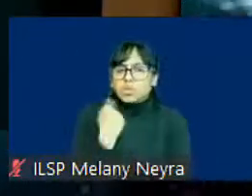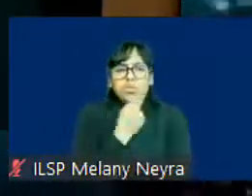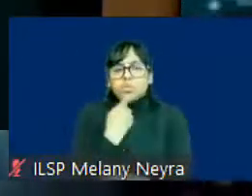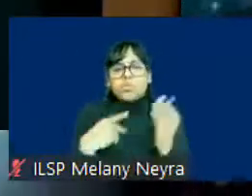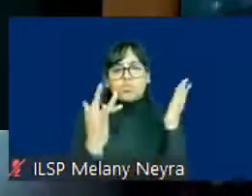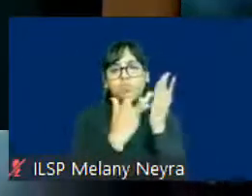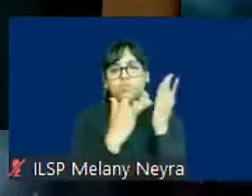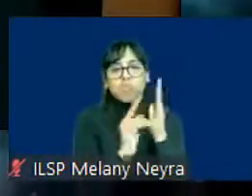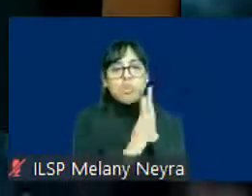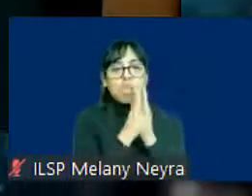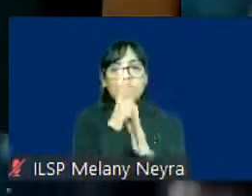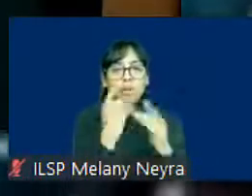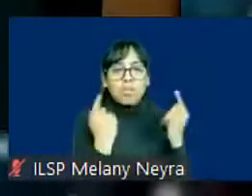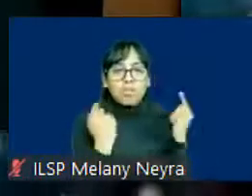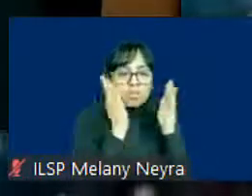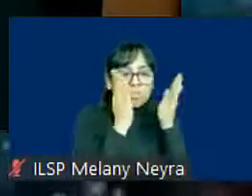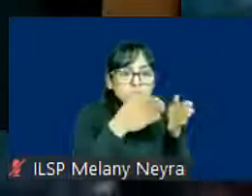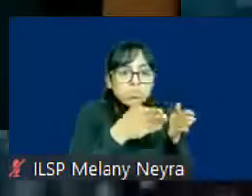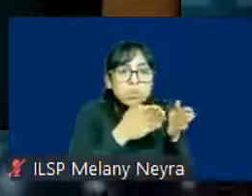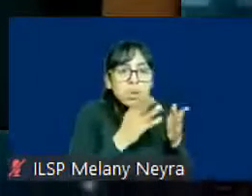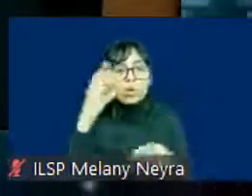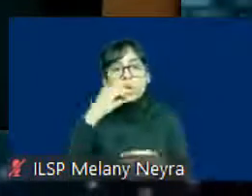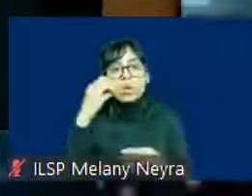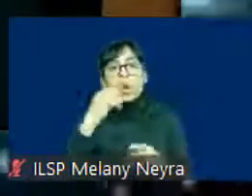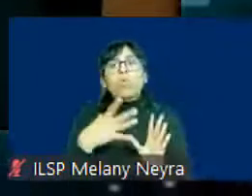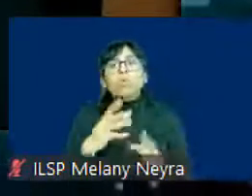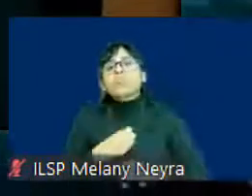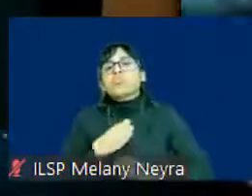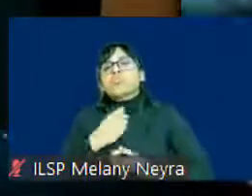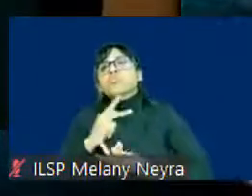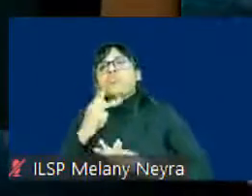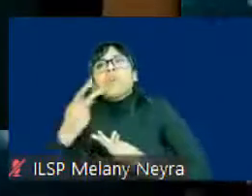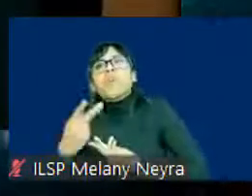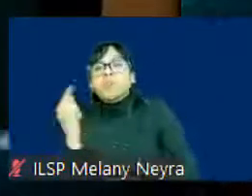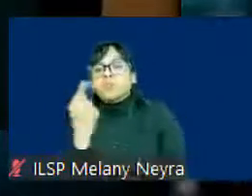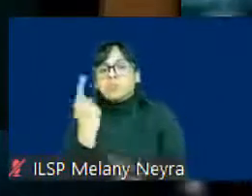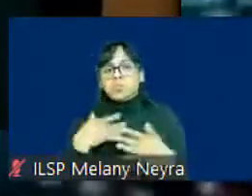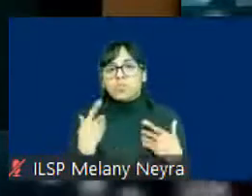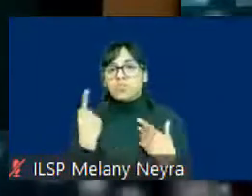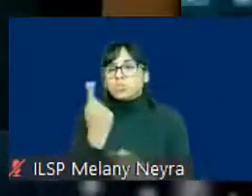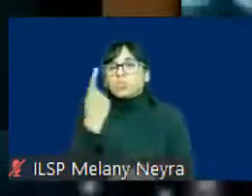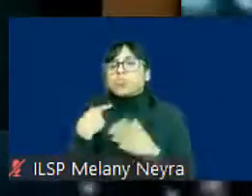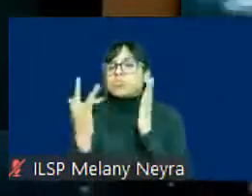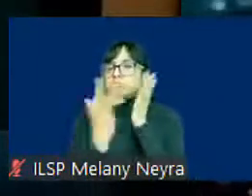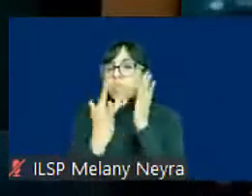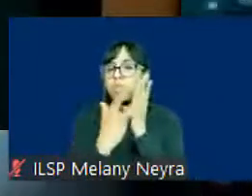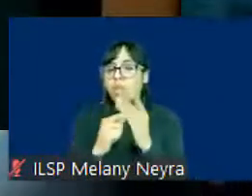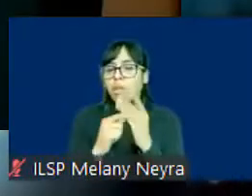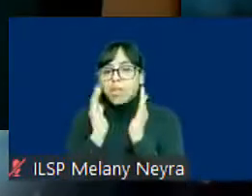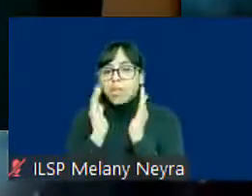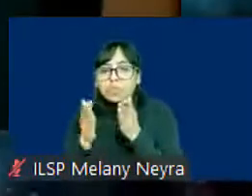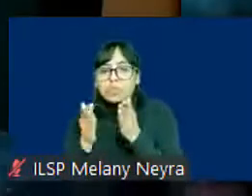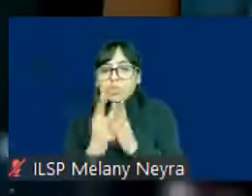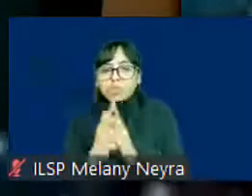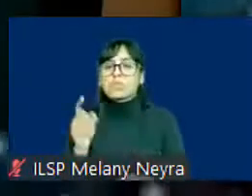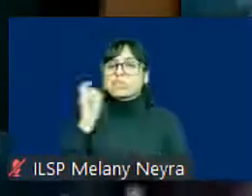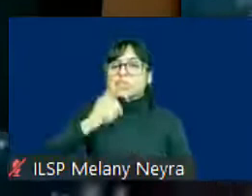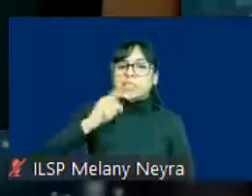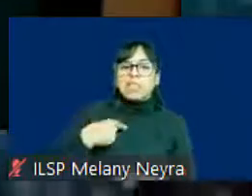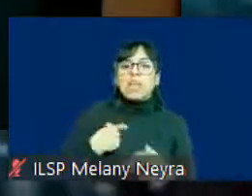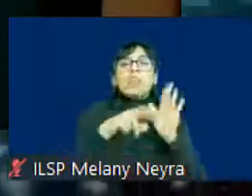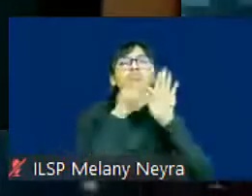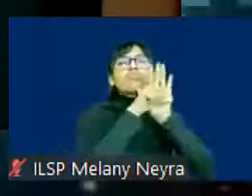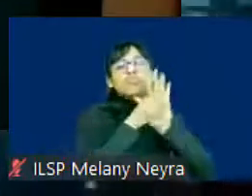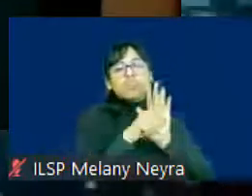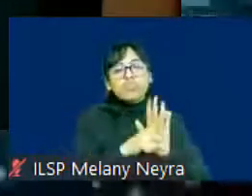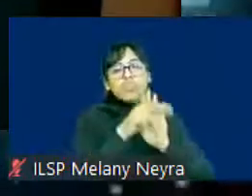tecnológica, o dicho de una manera mucho más apropiada, no puede ser solo tecnológica. Requiere de normas que lo